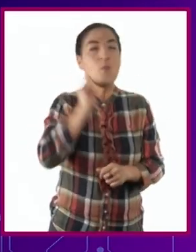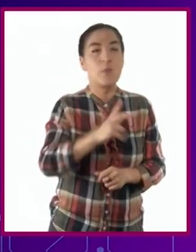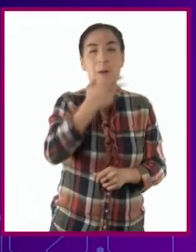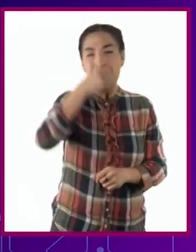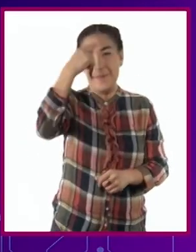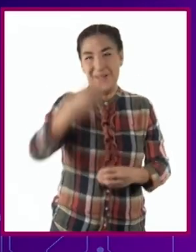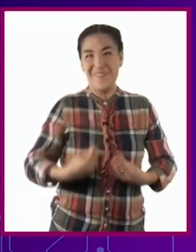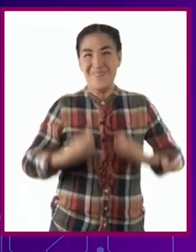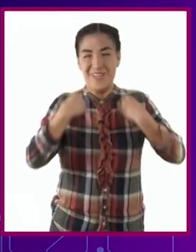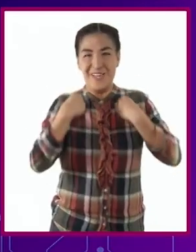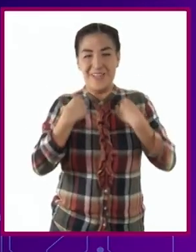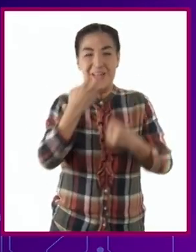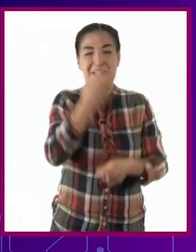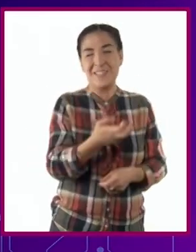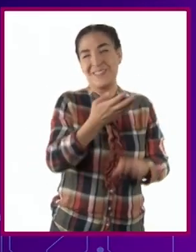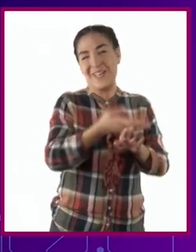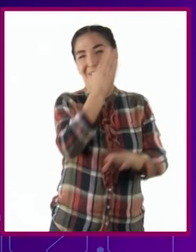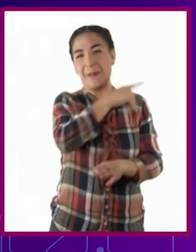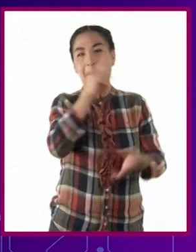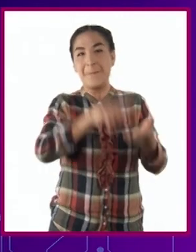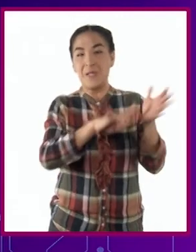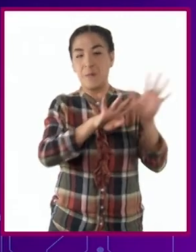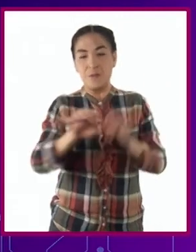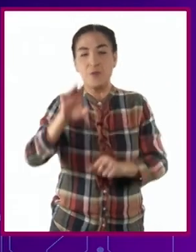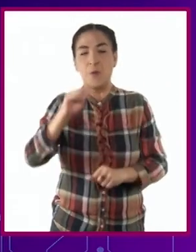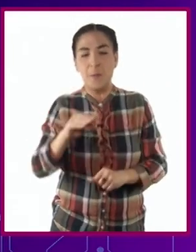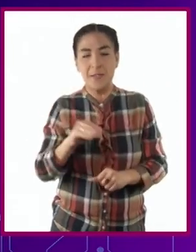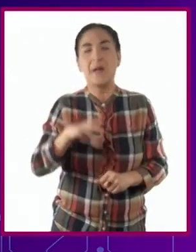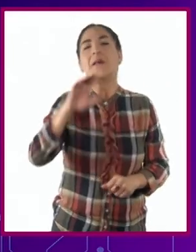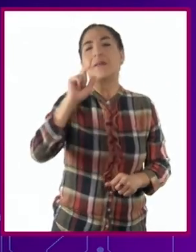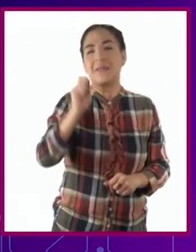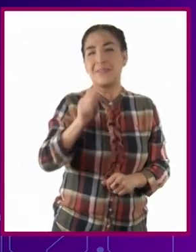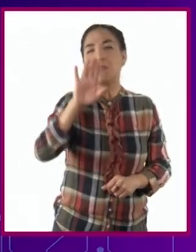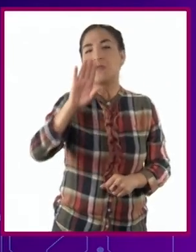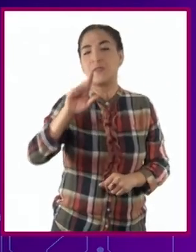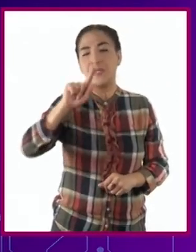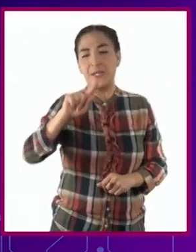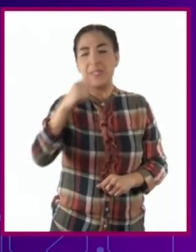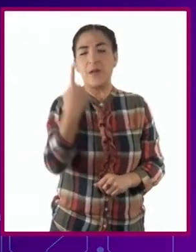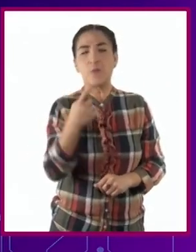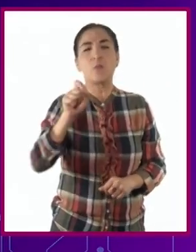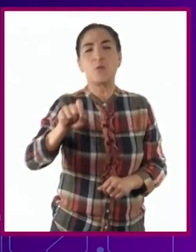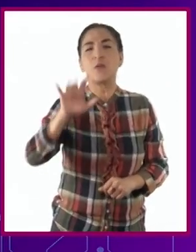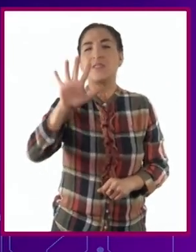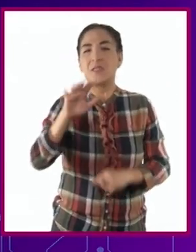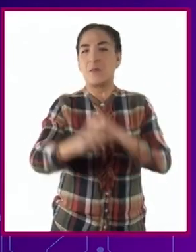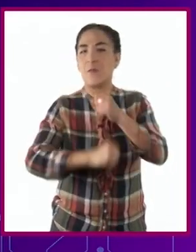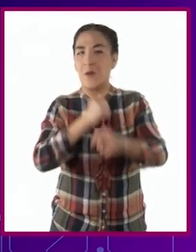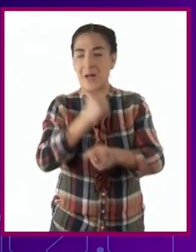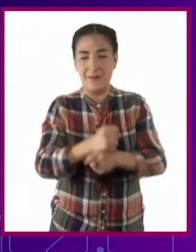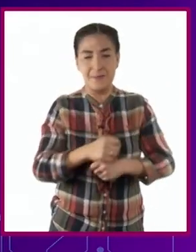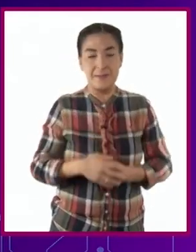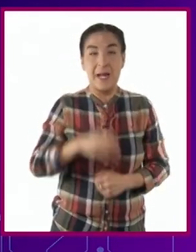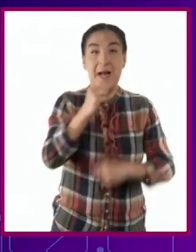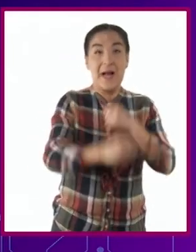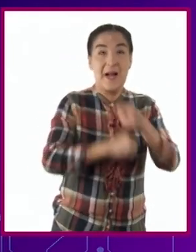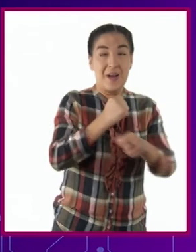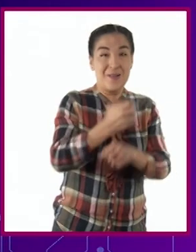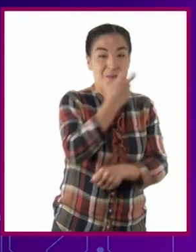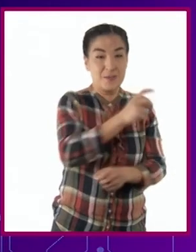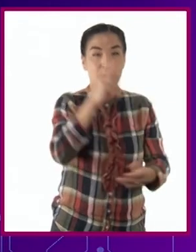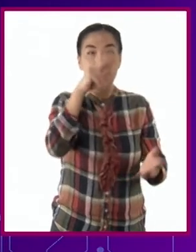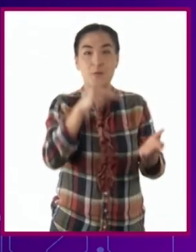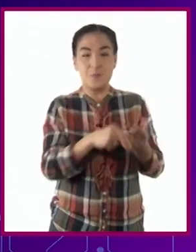hombres en 1990 era de 71.5 años. Para el año 2000